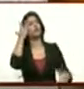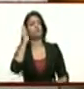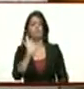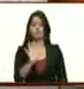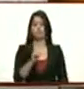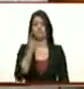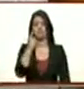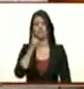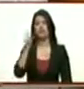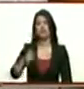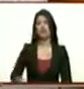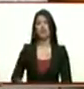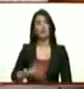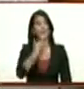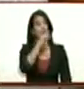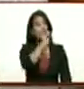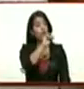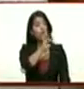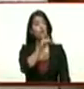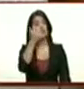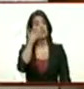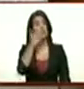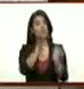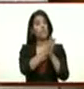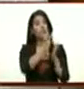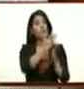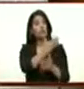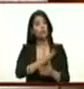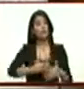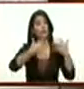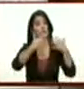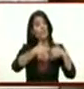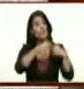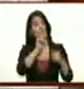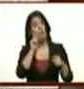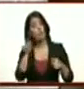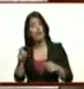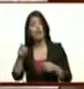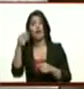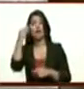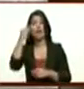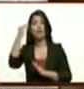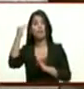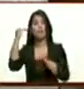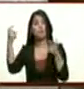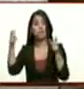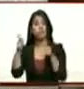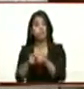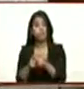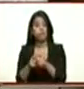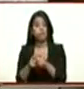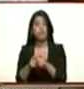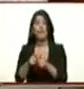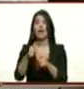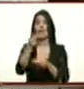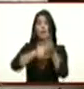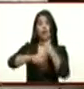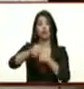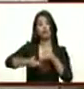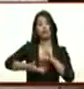mediación a Fedecámaras ante posible escasez del tomate. El precio del producto se elevará a 30 bolívares este año, mira.